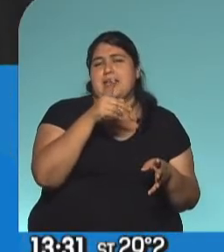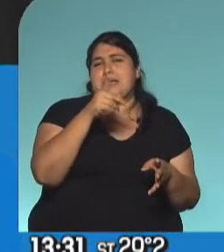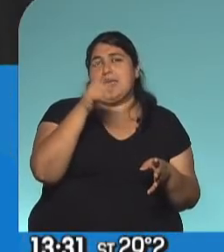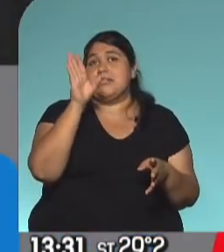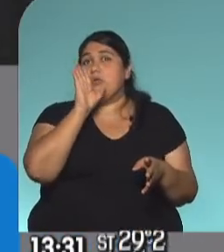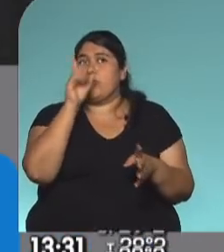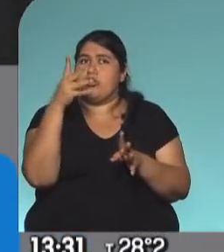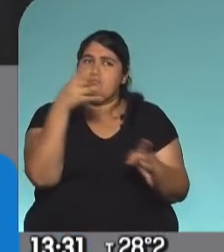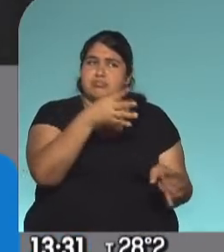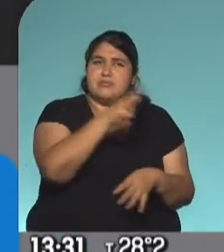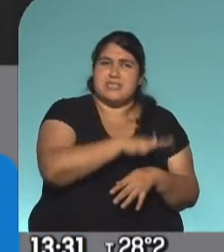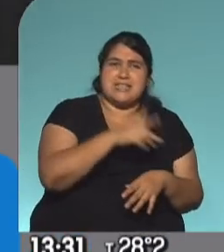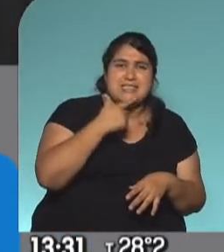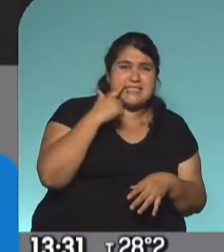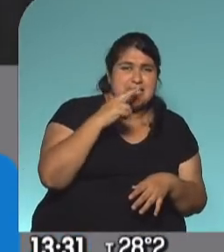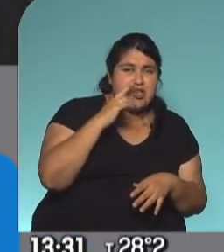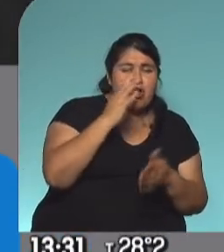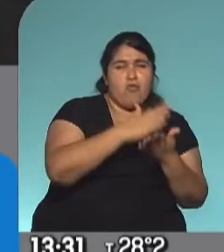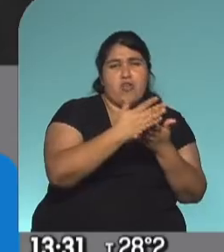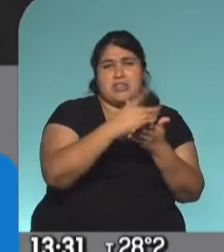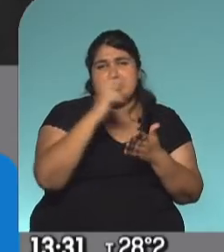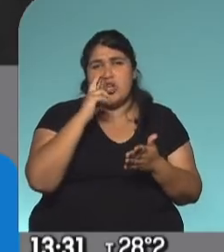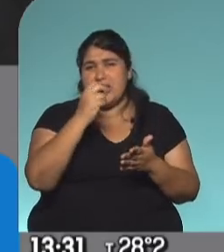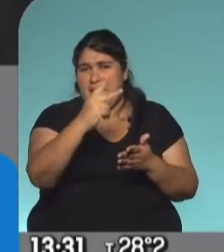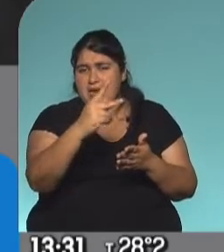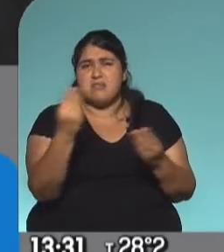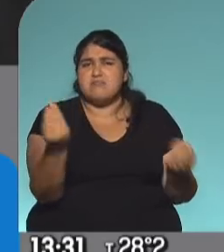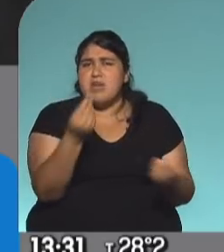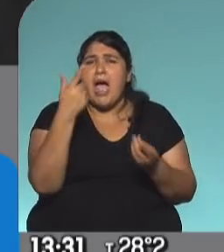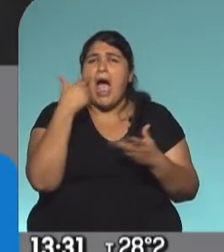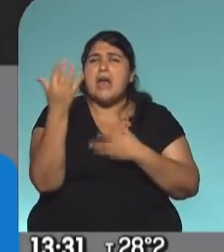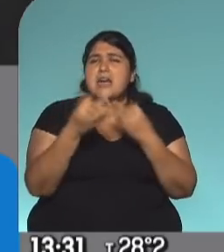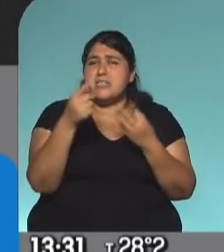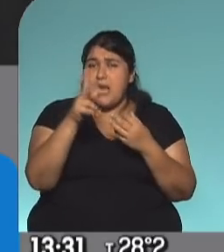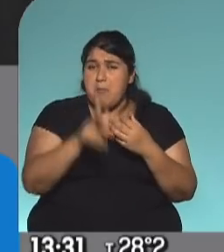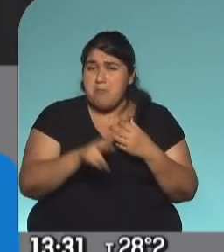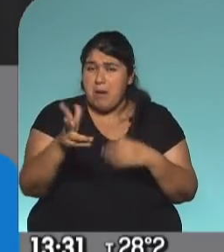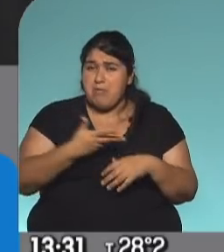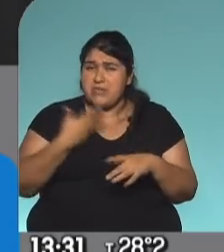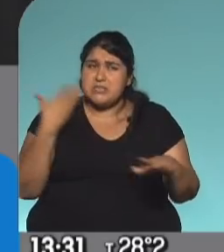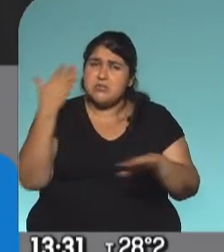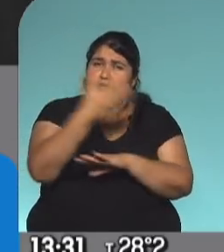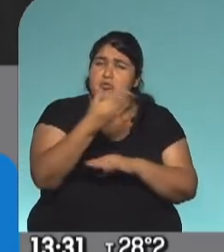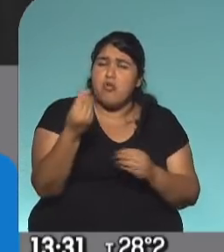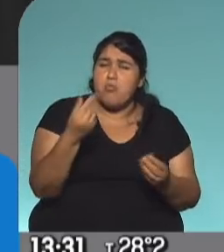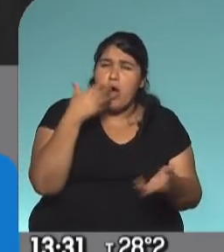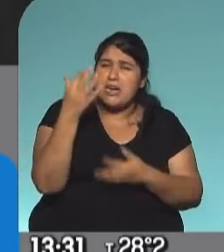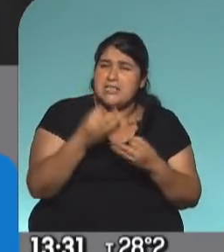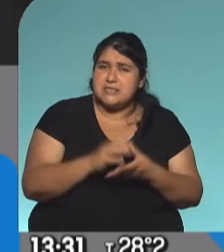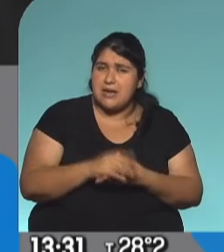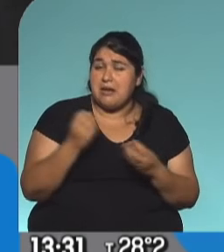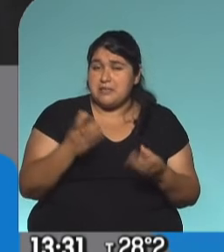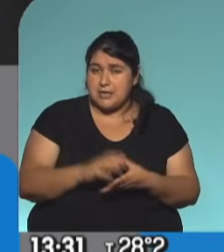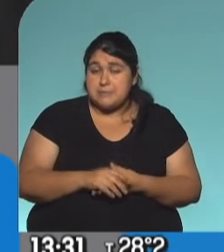al territorio sirio, fronterizo con Irak? ¿Cómo analizás este viaje en términos políticos, no? Sí, es